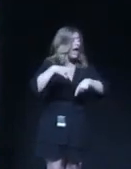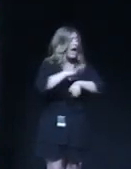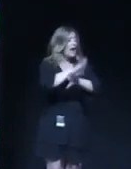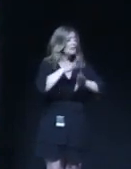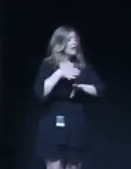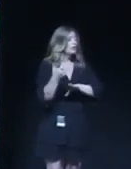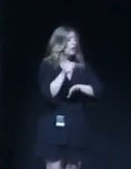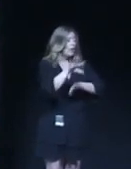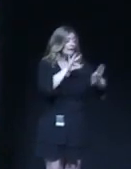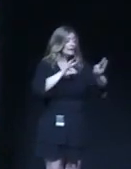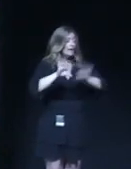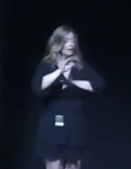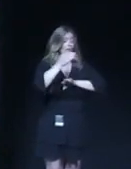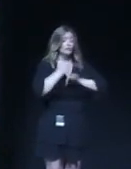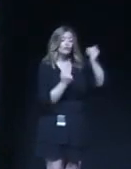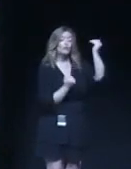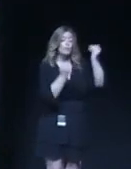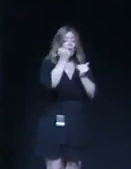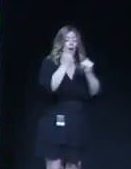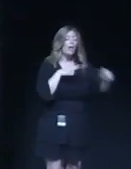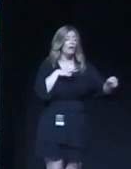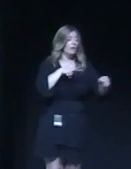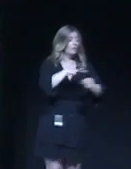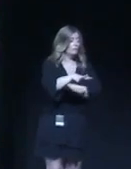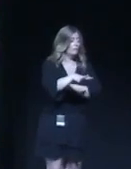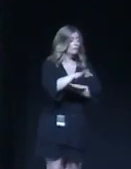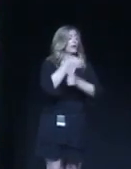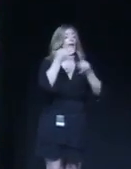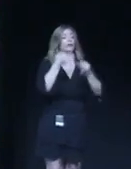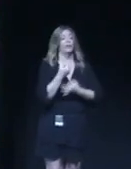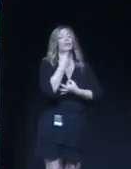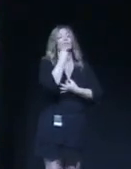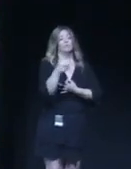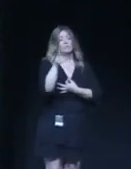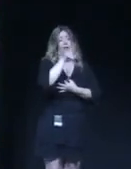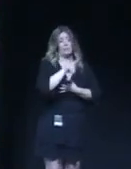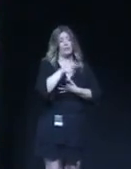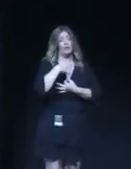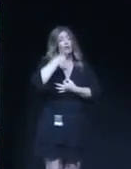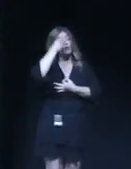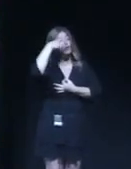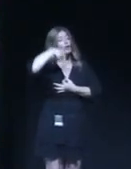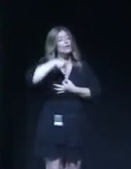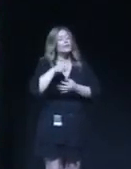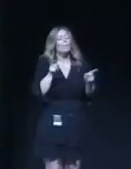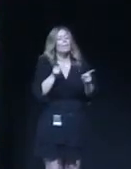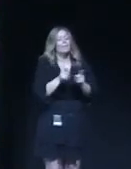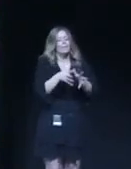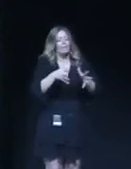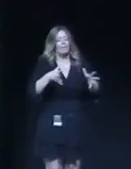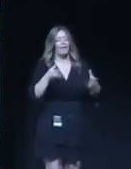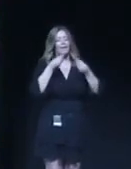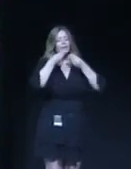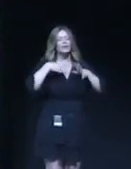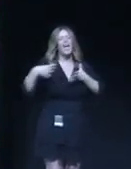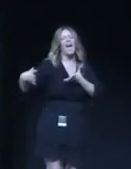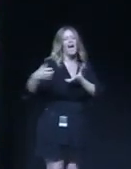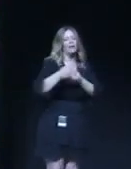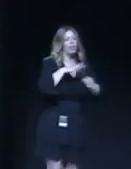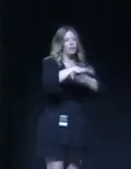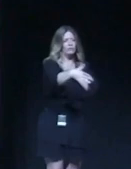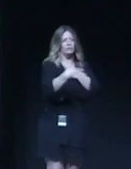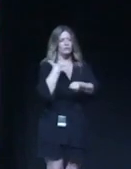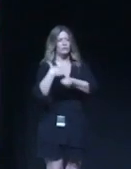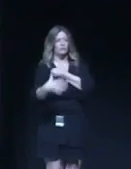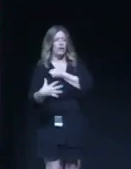horiek balantza mugitzen dute, ez? Así que, lo dicho, yo creo que esta pequeña gran historia nos invoca a todos y a todas. Y es además,